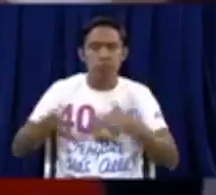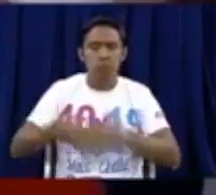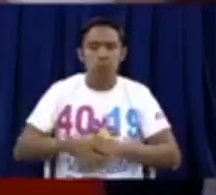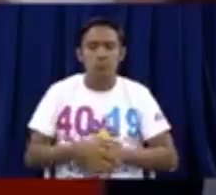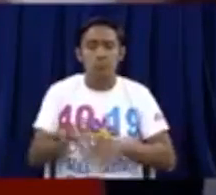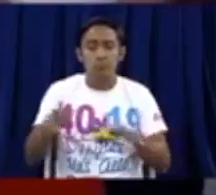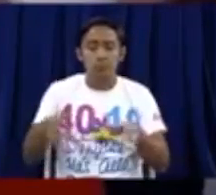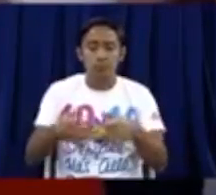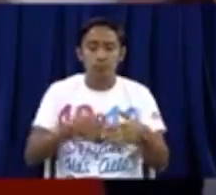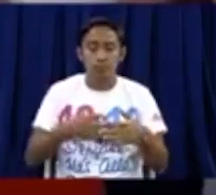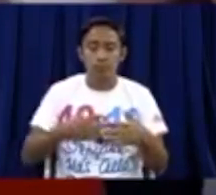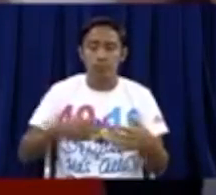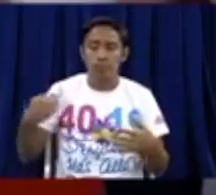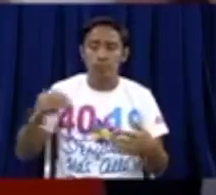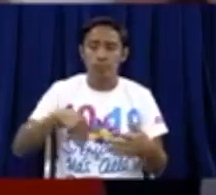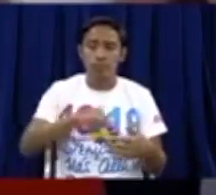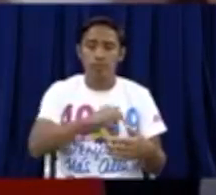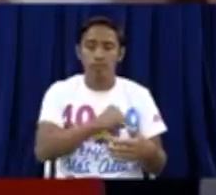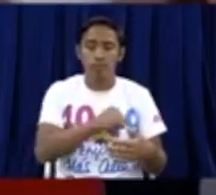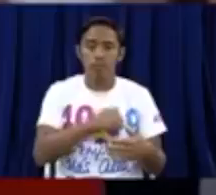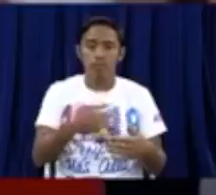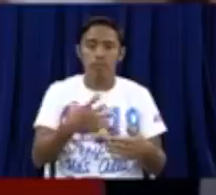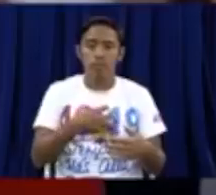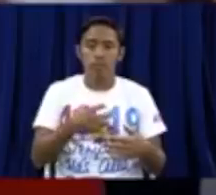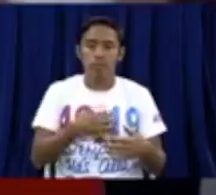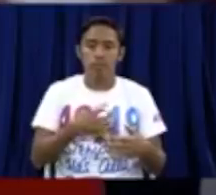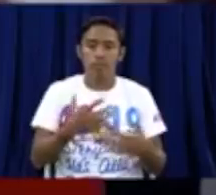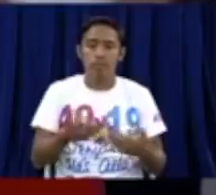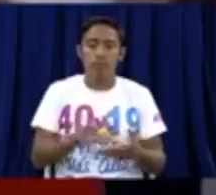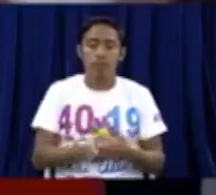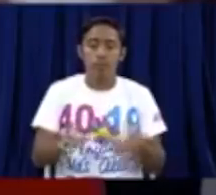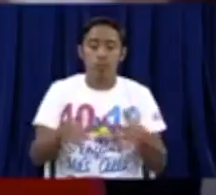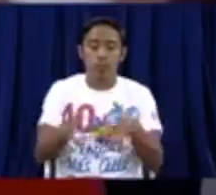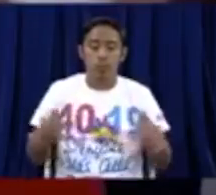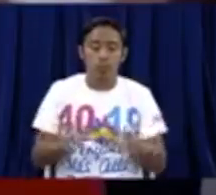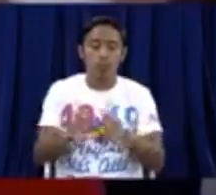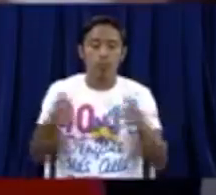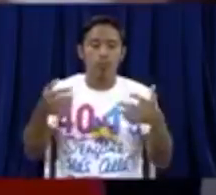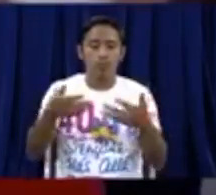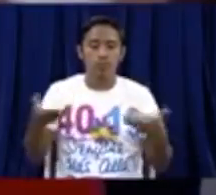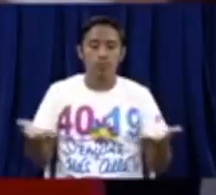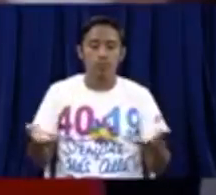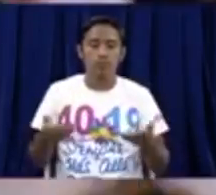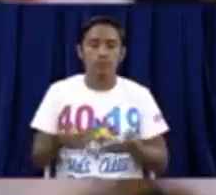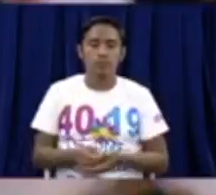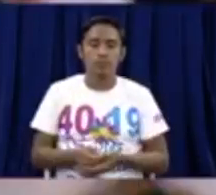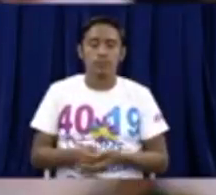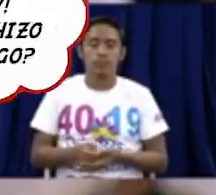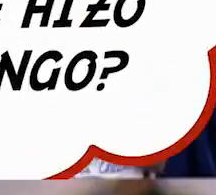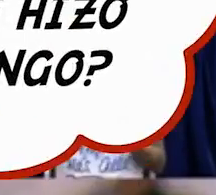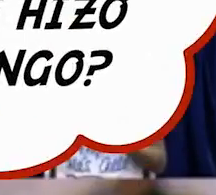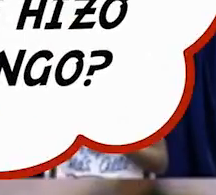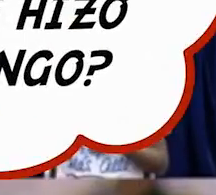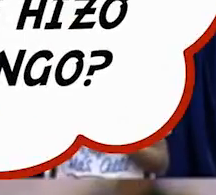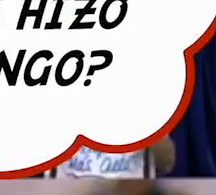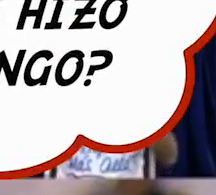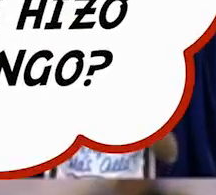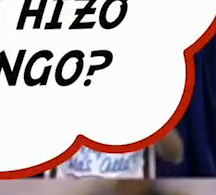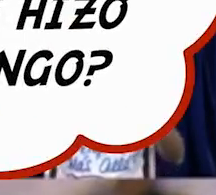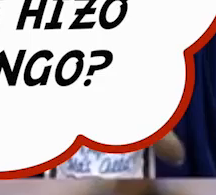que forman parte de esta delegación que ha estado en Nicaragua,